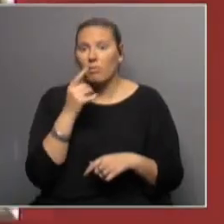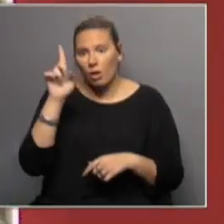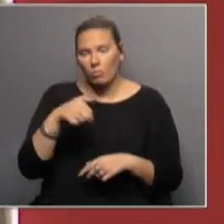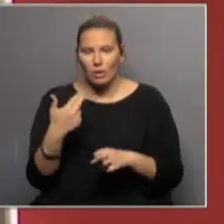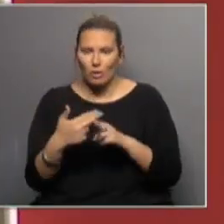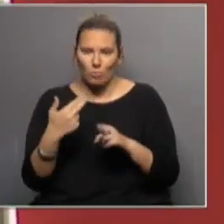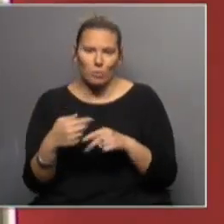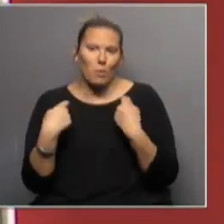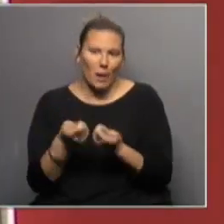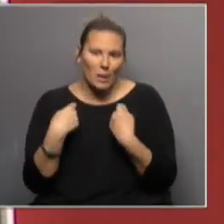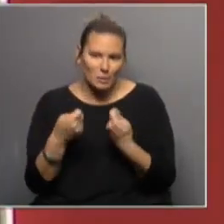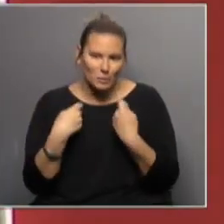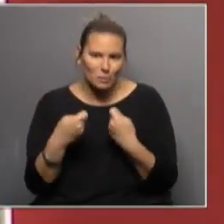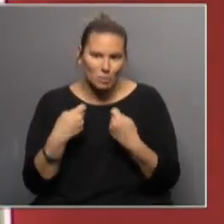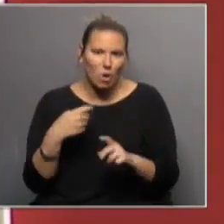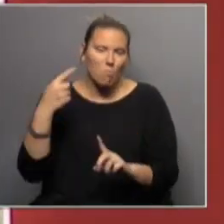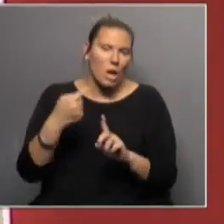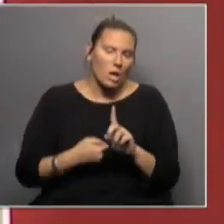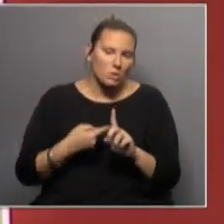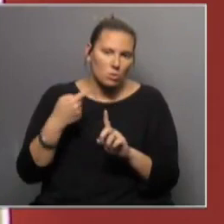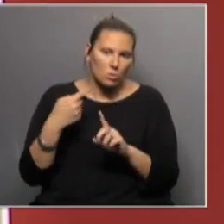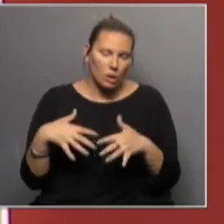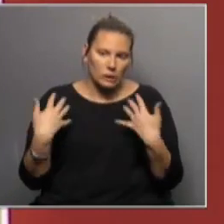ver con eso. Exactamente, sí, es un gasto mensual